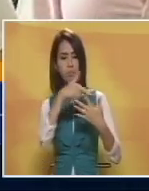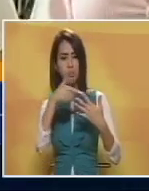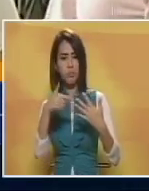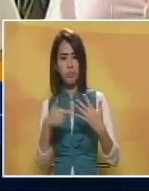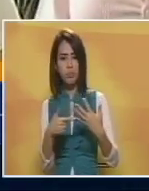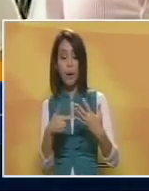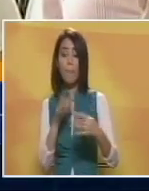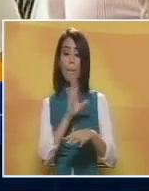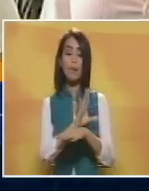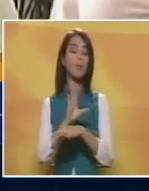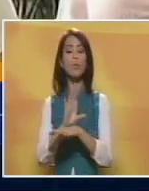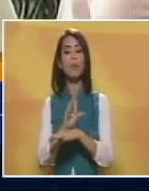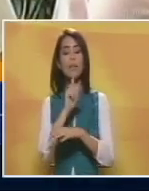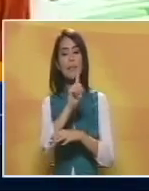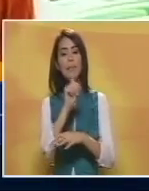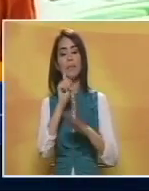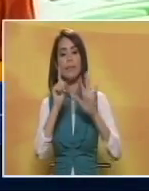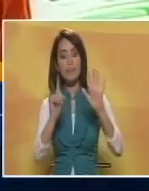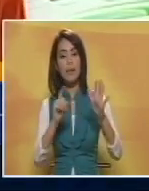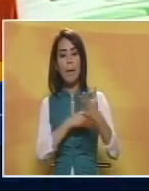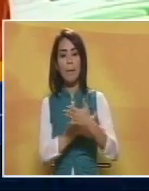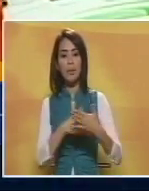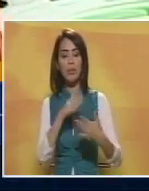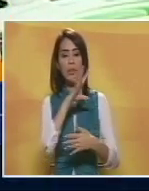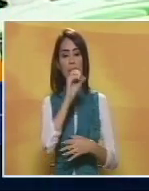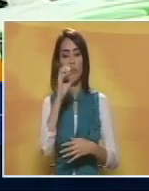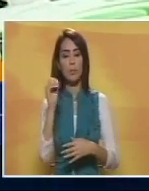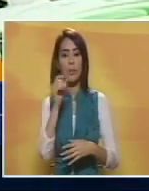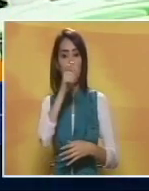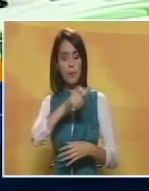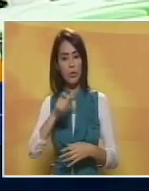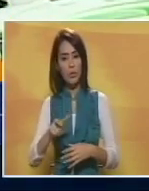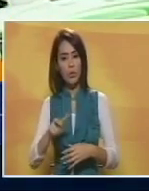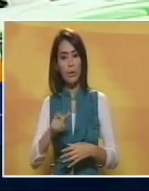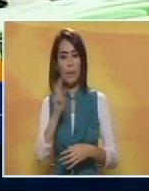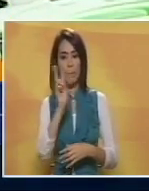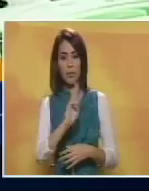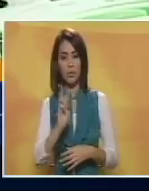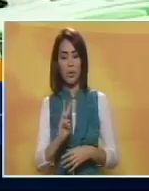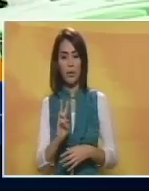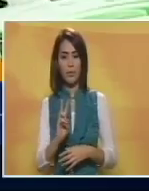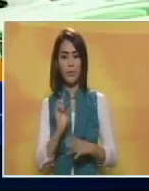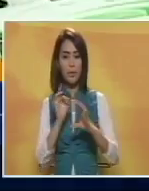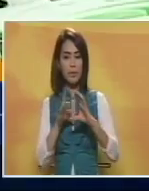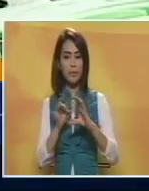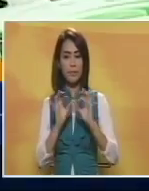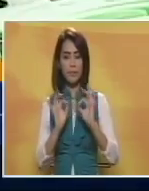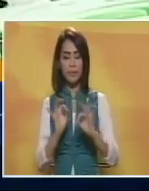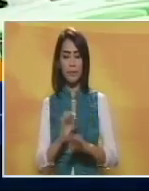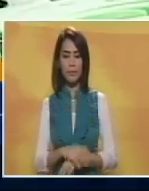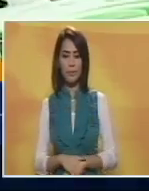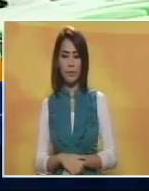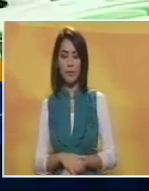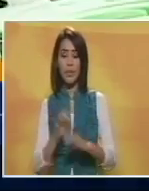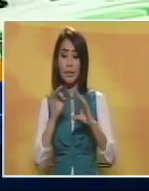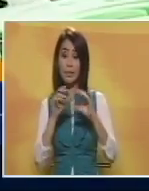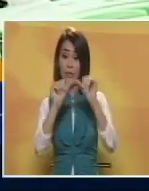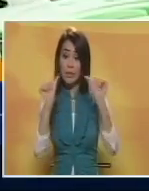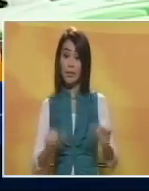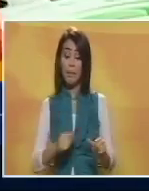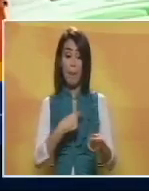para proteger a 16.500.000 venezolanos integralmente con el carnet de la patria, con el sistema de